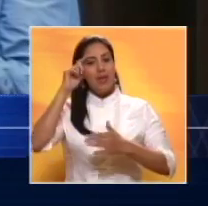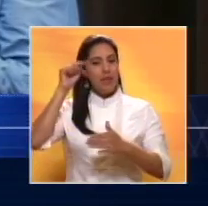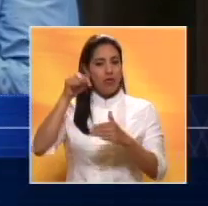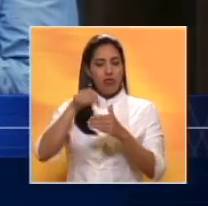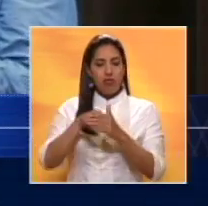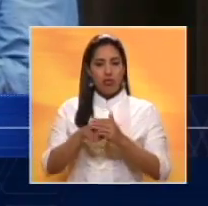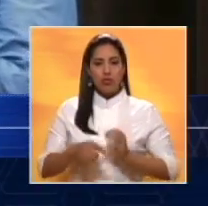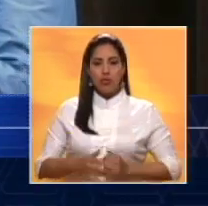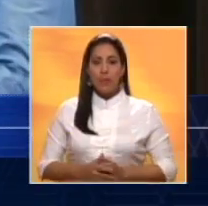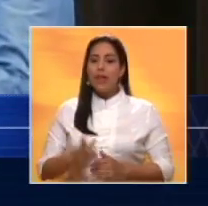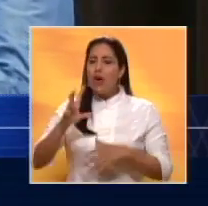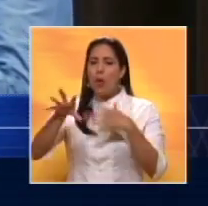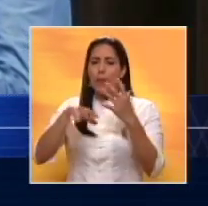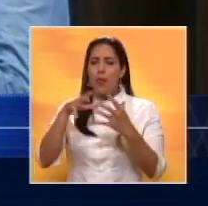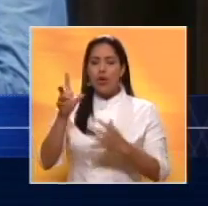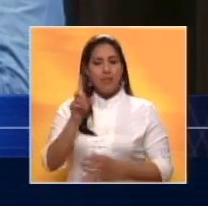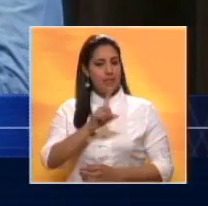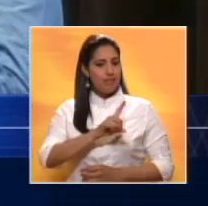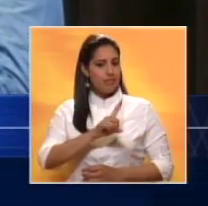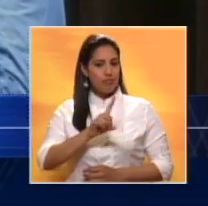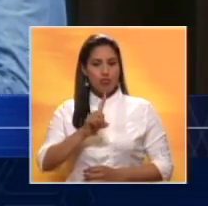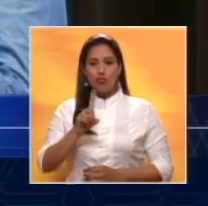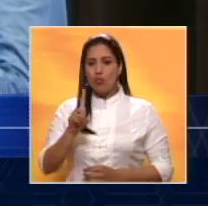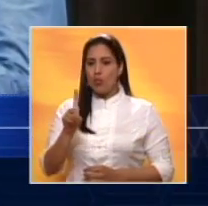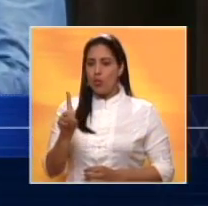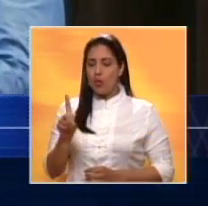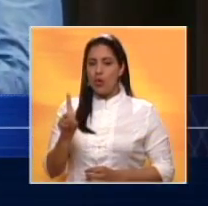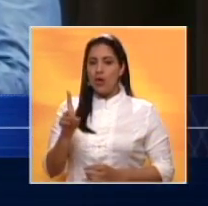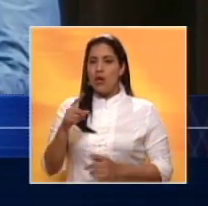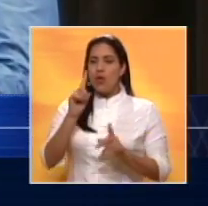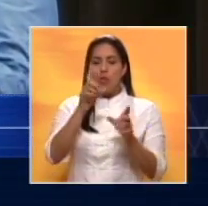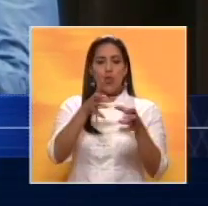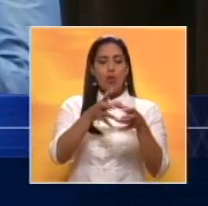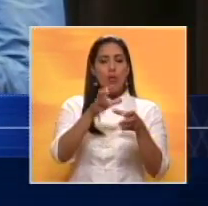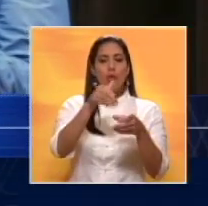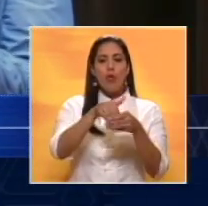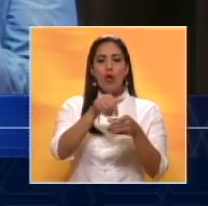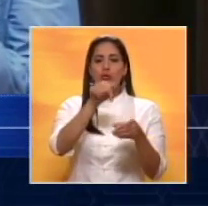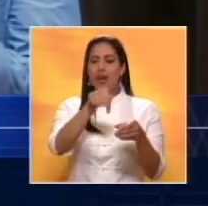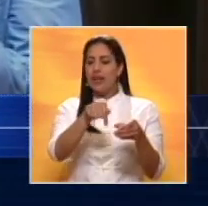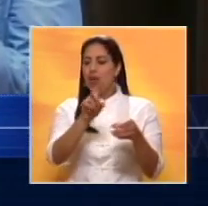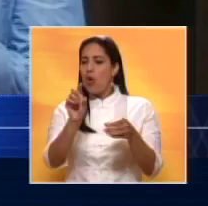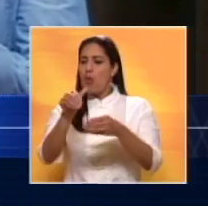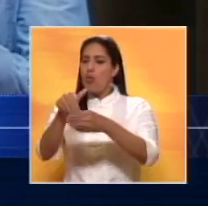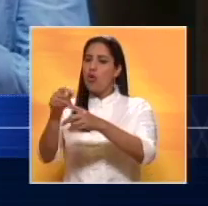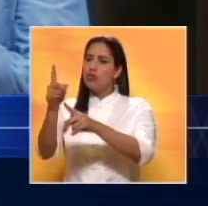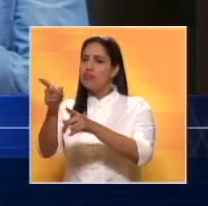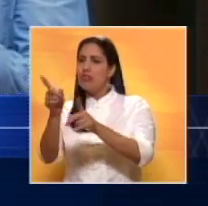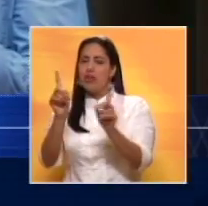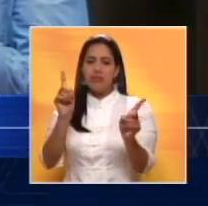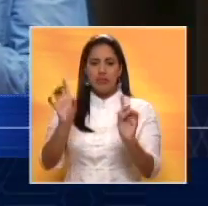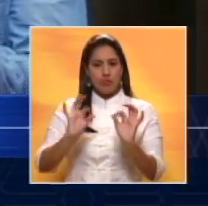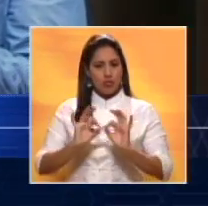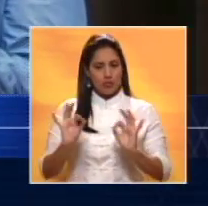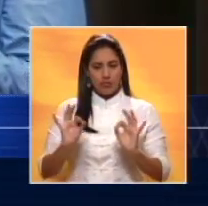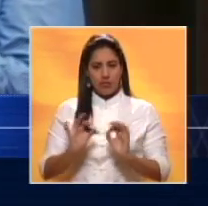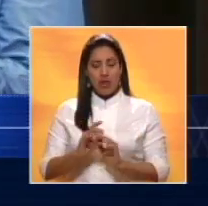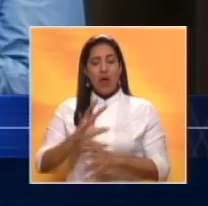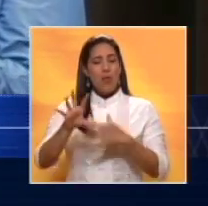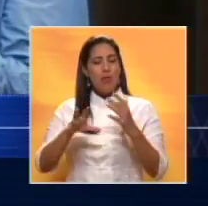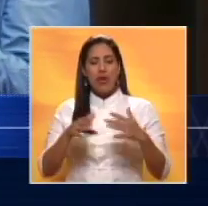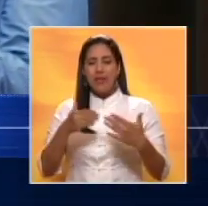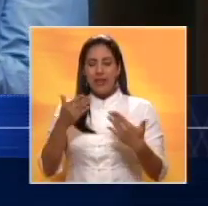fondo y el problema no es de una elección aquí o de una elección allá.